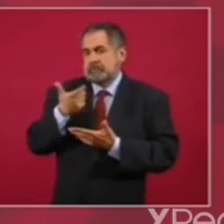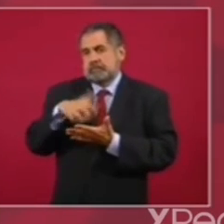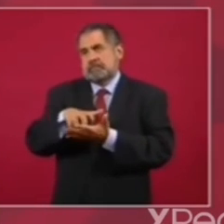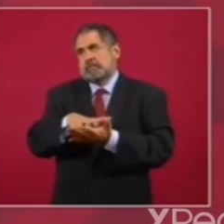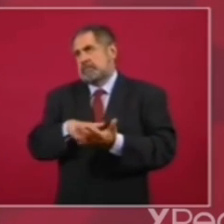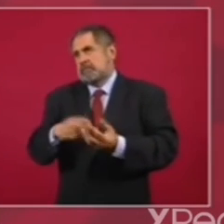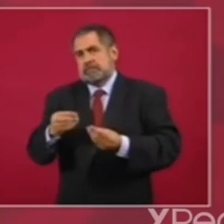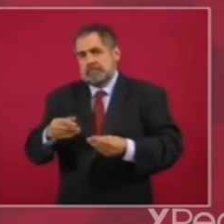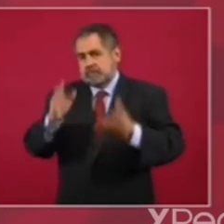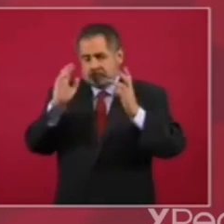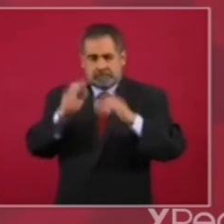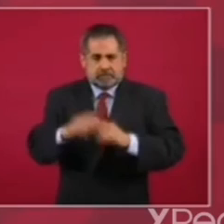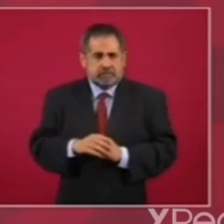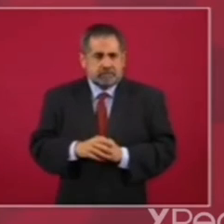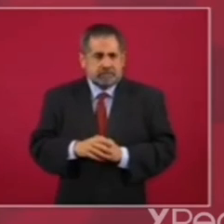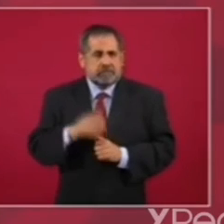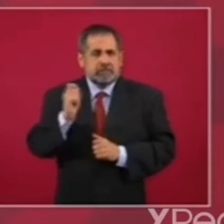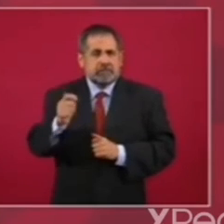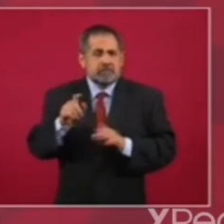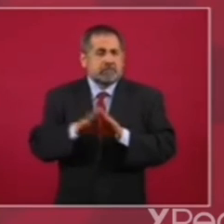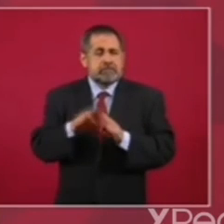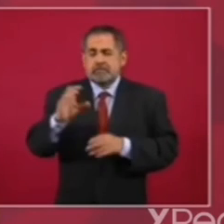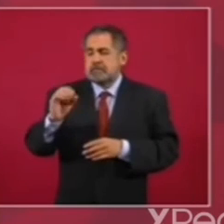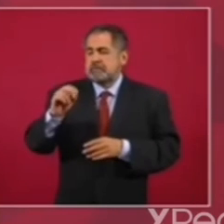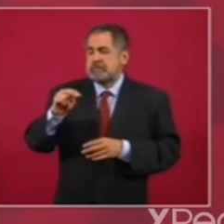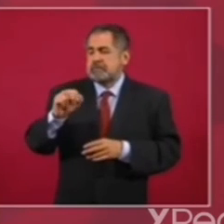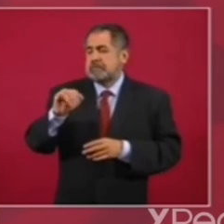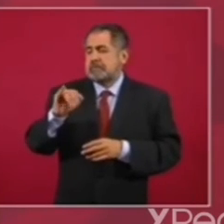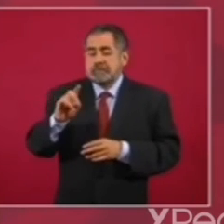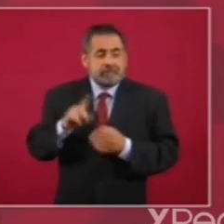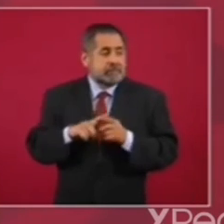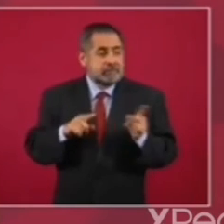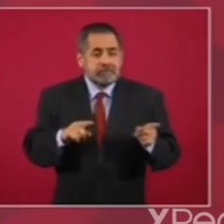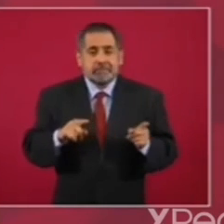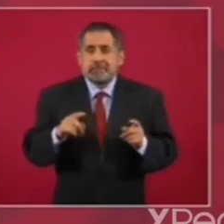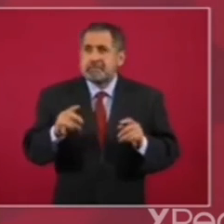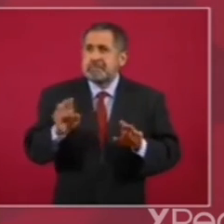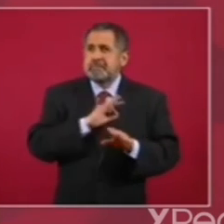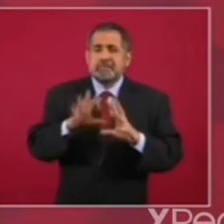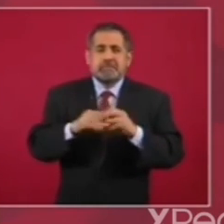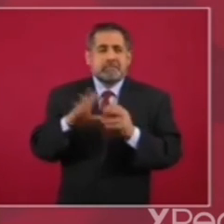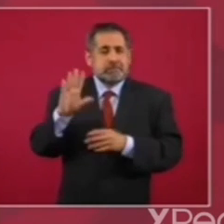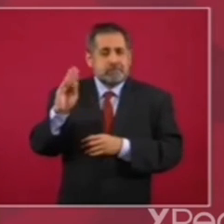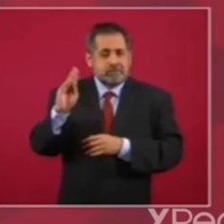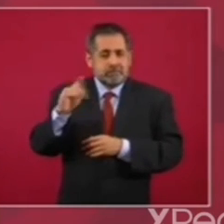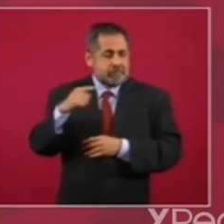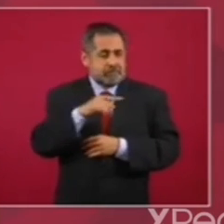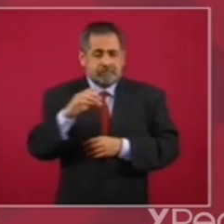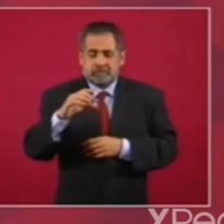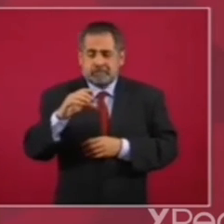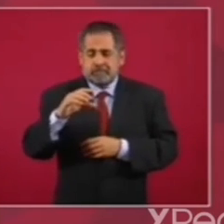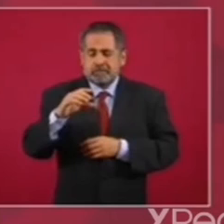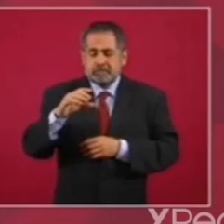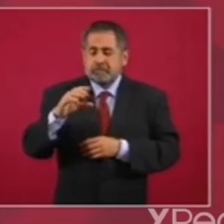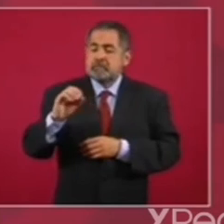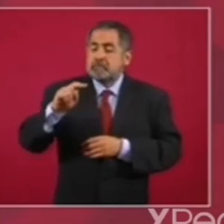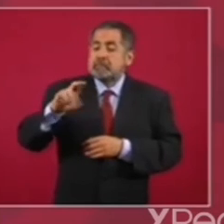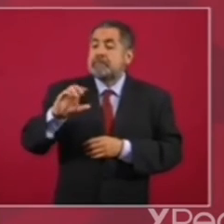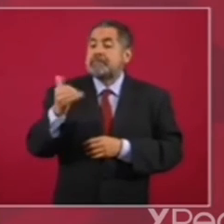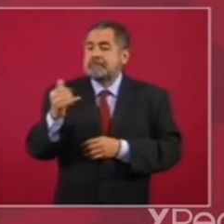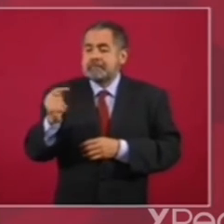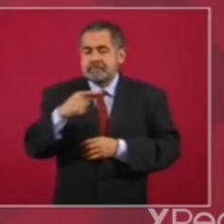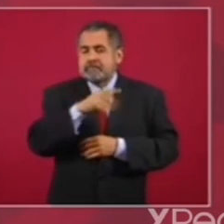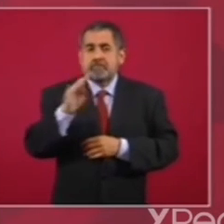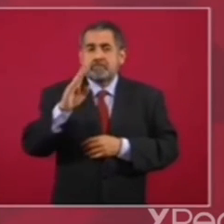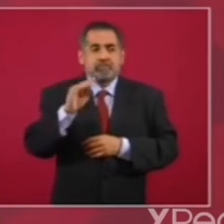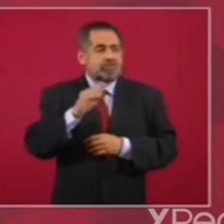muchísimo dinero. Nada más en CONACYT, más de 90 fideicomisos. Y